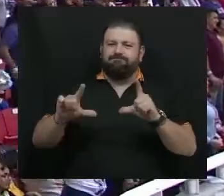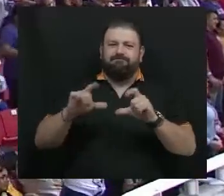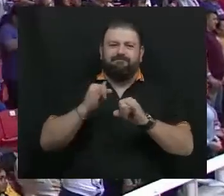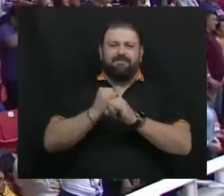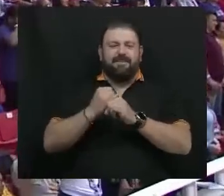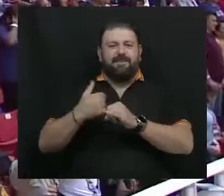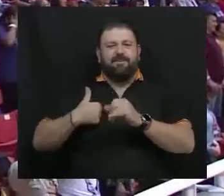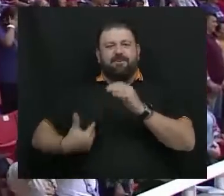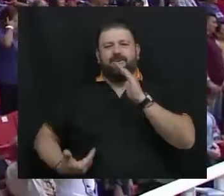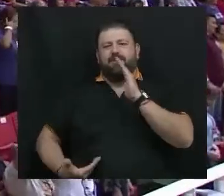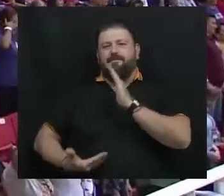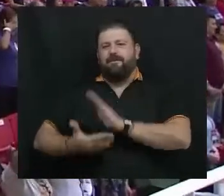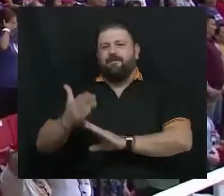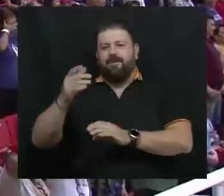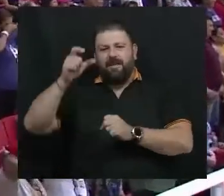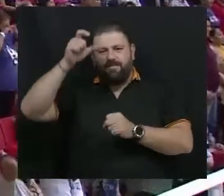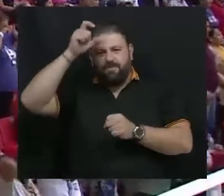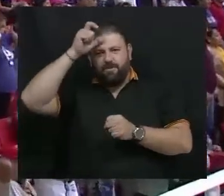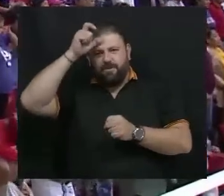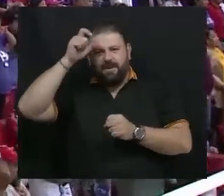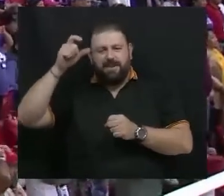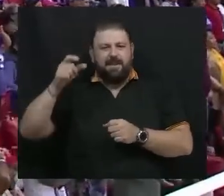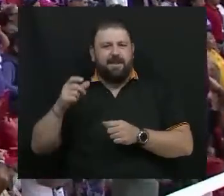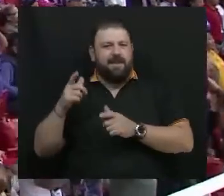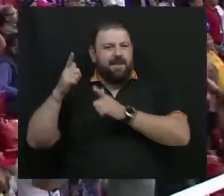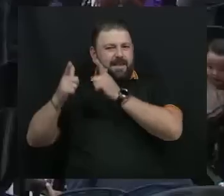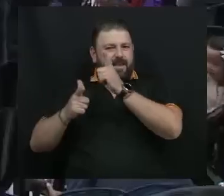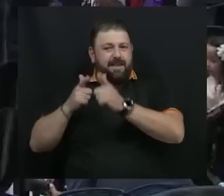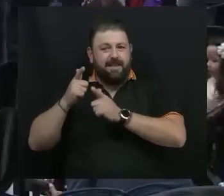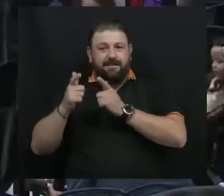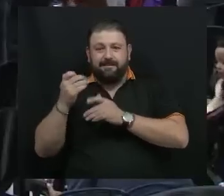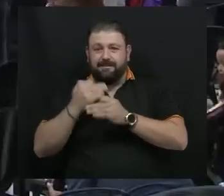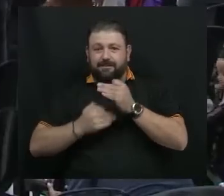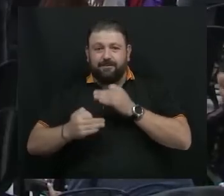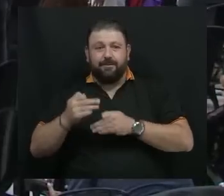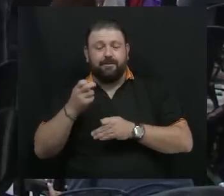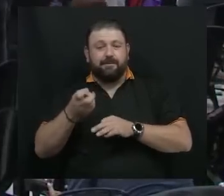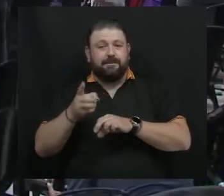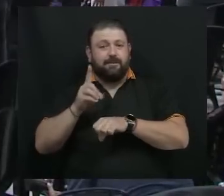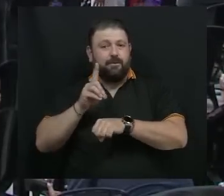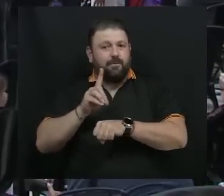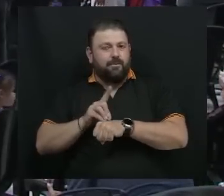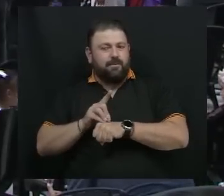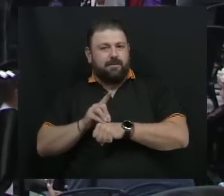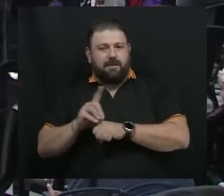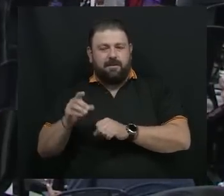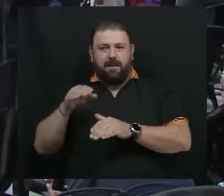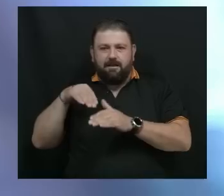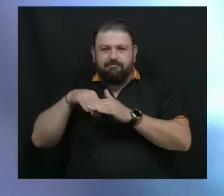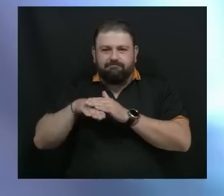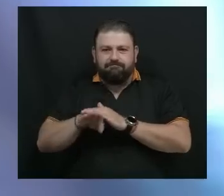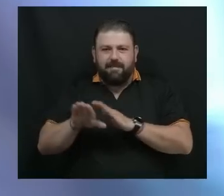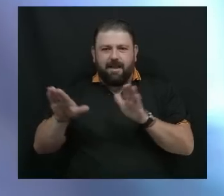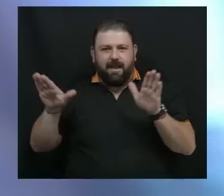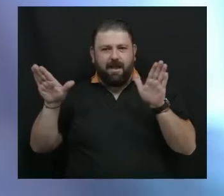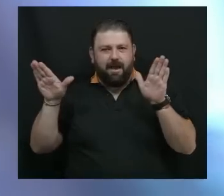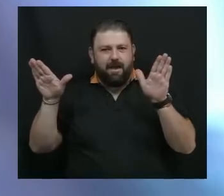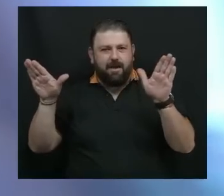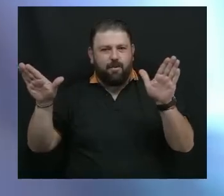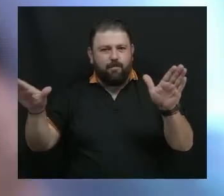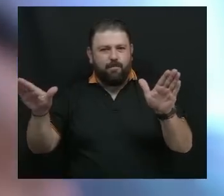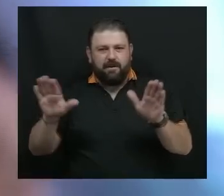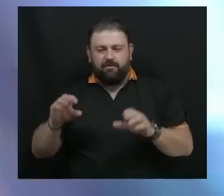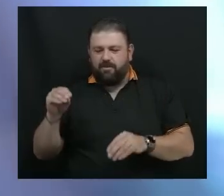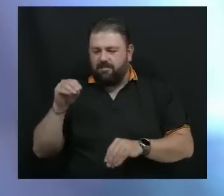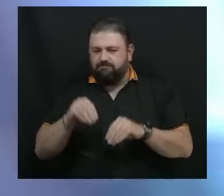Turquía. Llega el día donde vas al aeropuerto de salida. Estás empacando tu maleta,